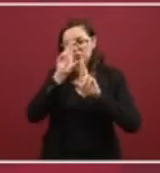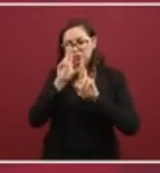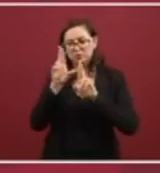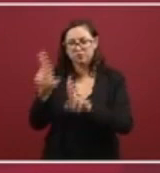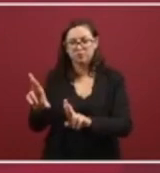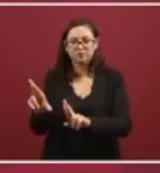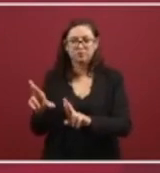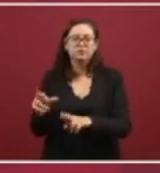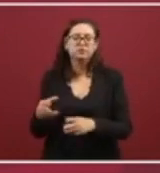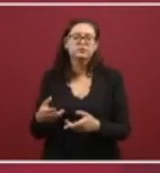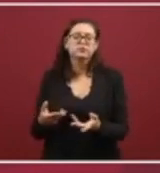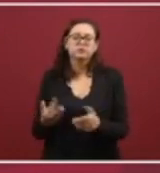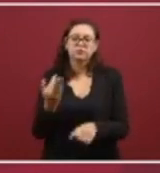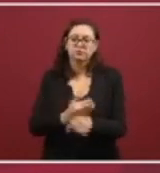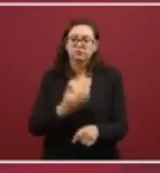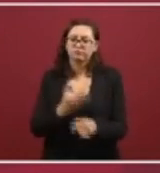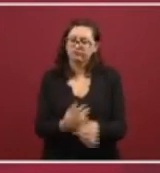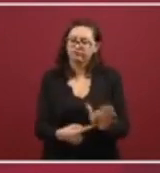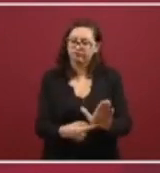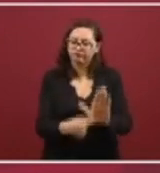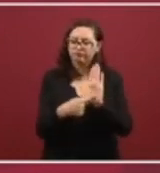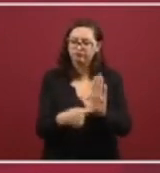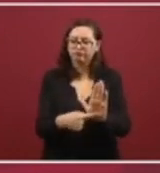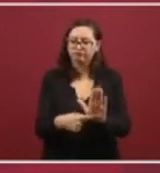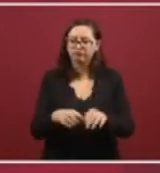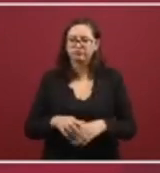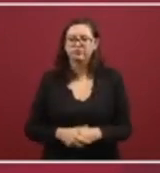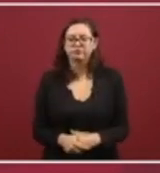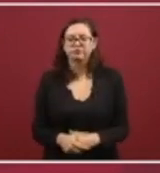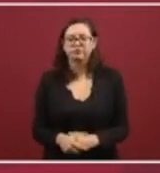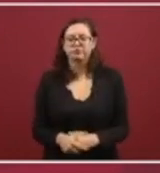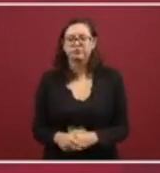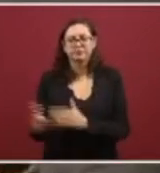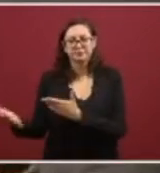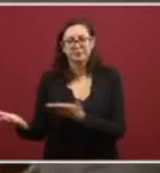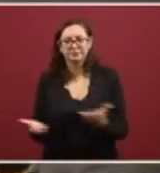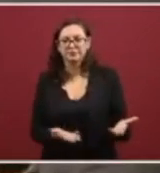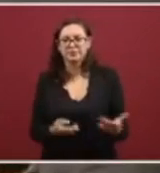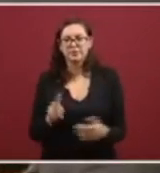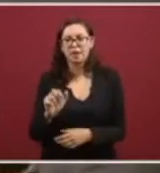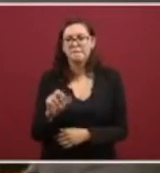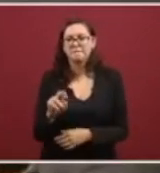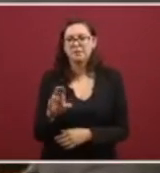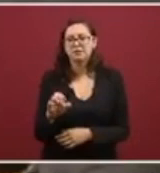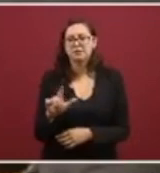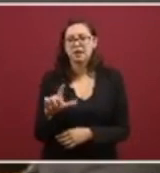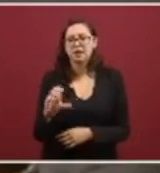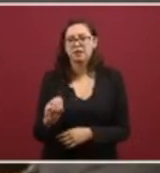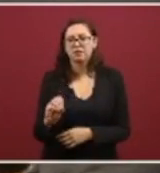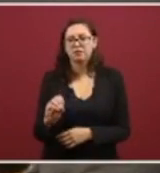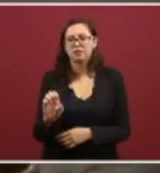es lo que está de por medio. Vamos a escuchar a Marcelo.